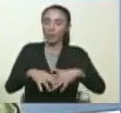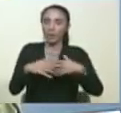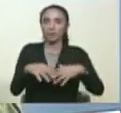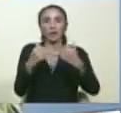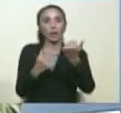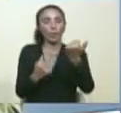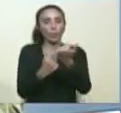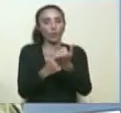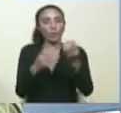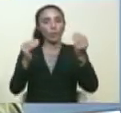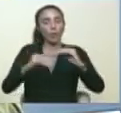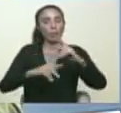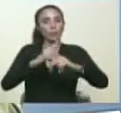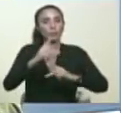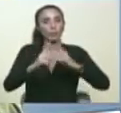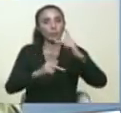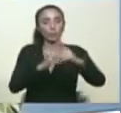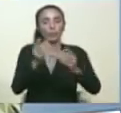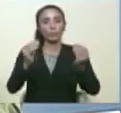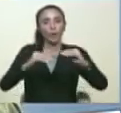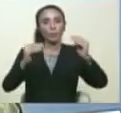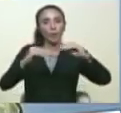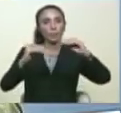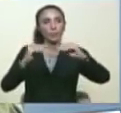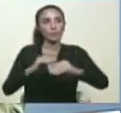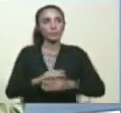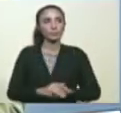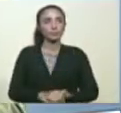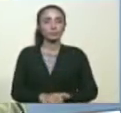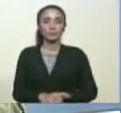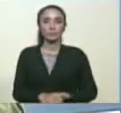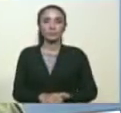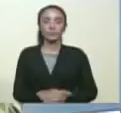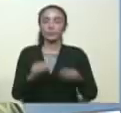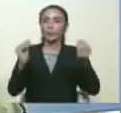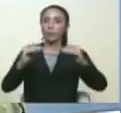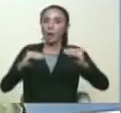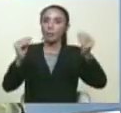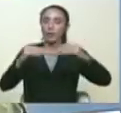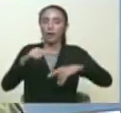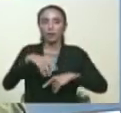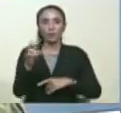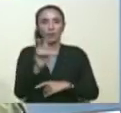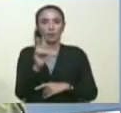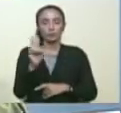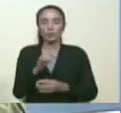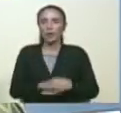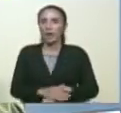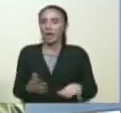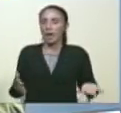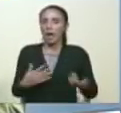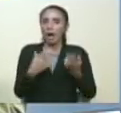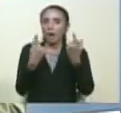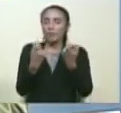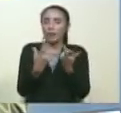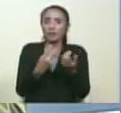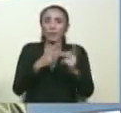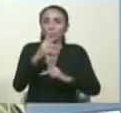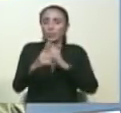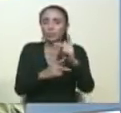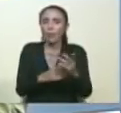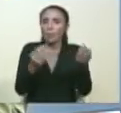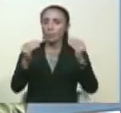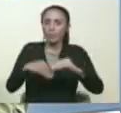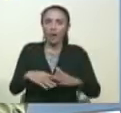a producir más, más y más, en Venezuela nos va a sobrar producto